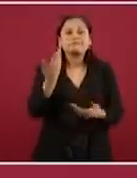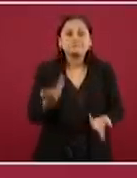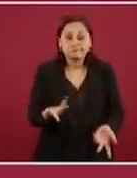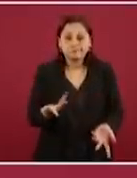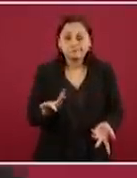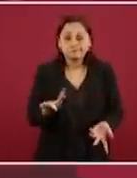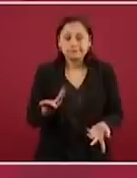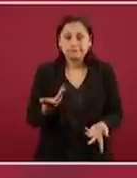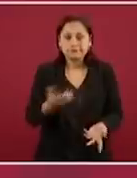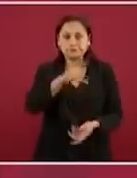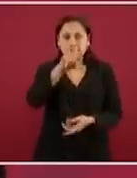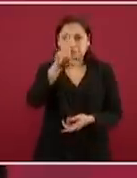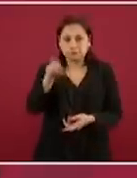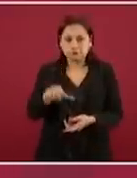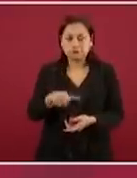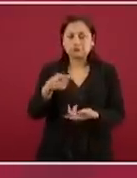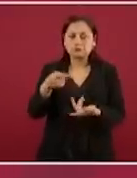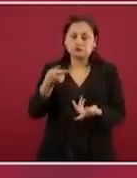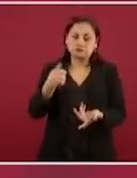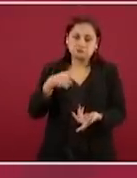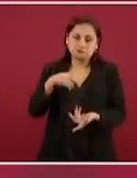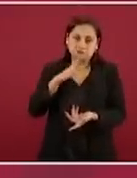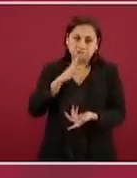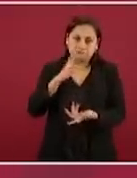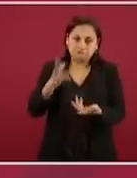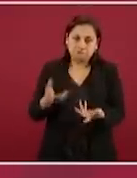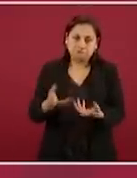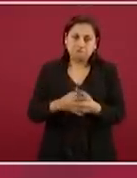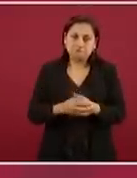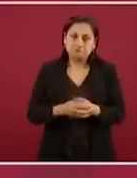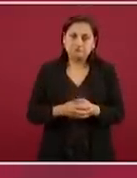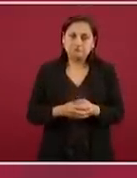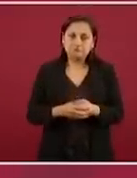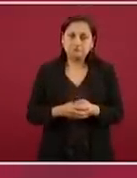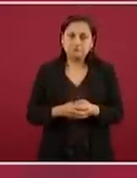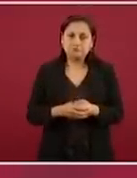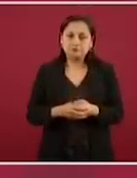o lo que te